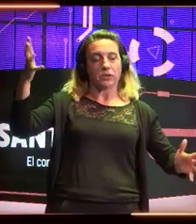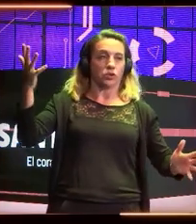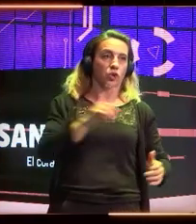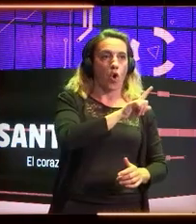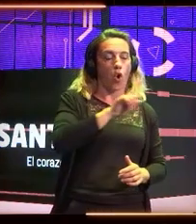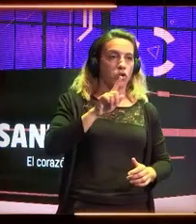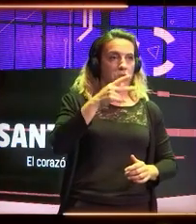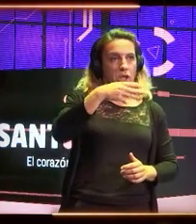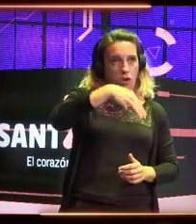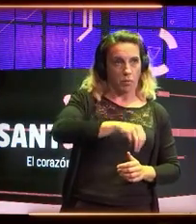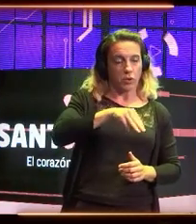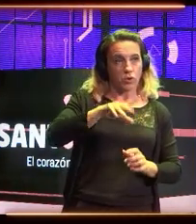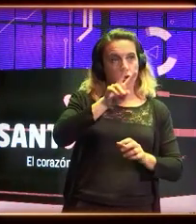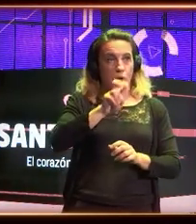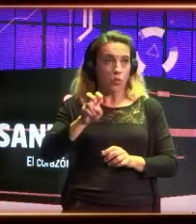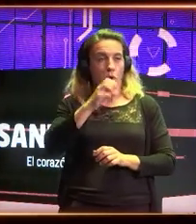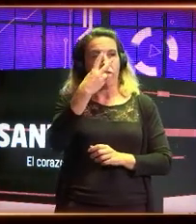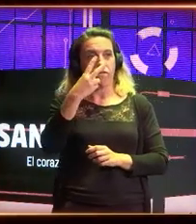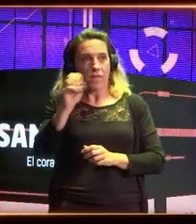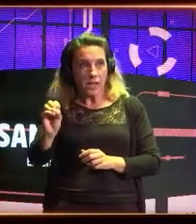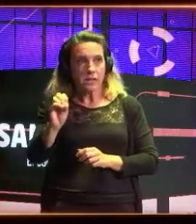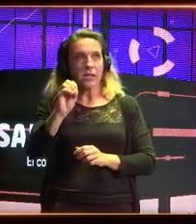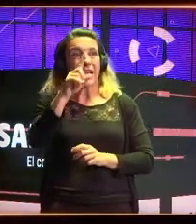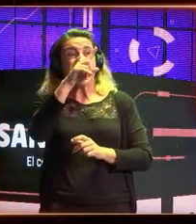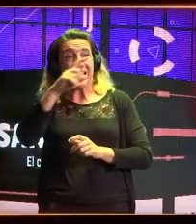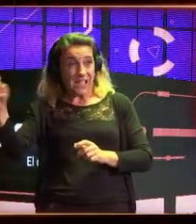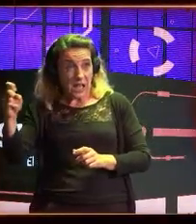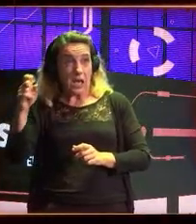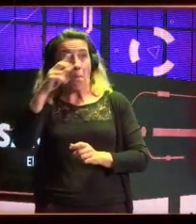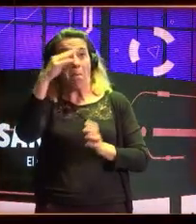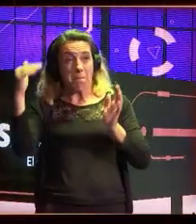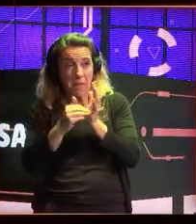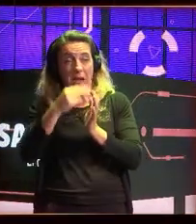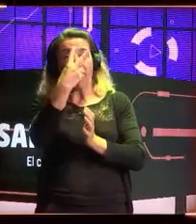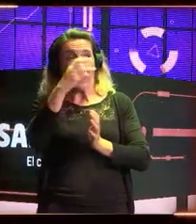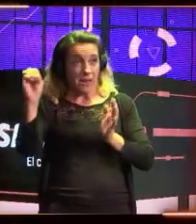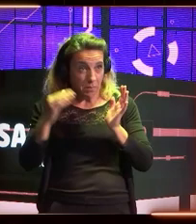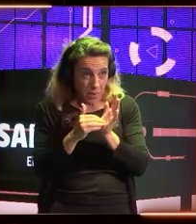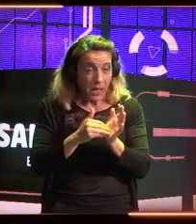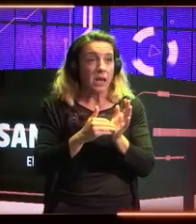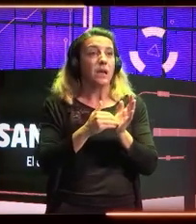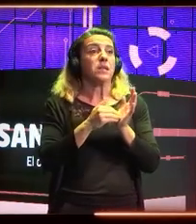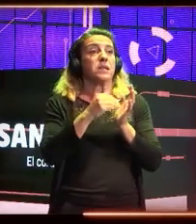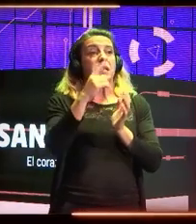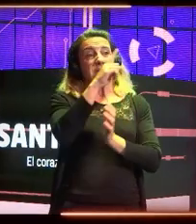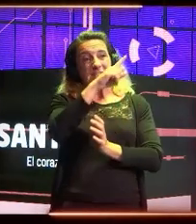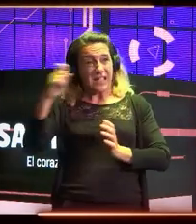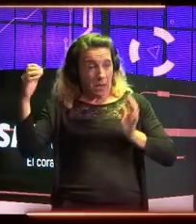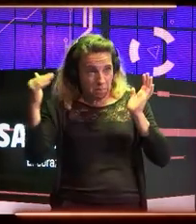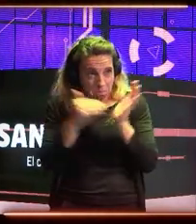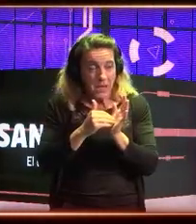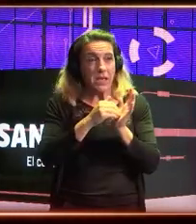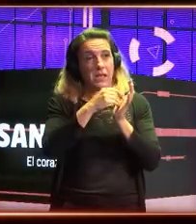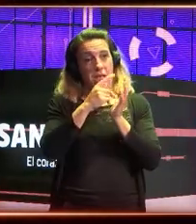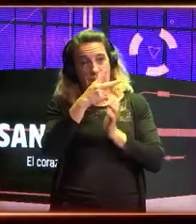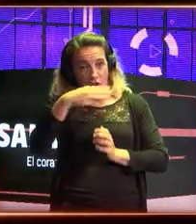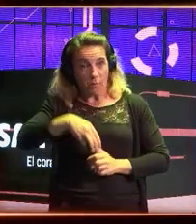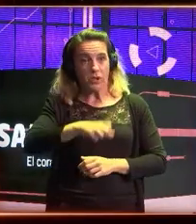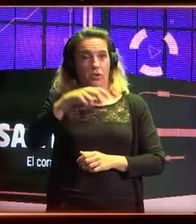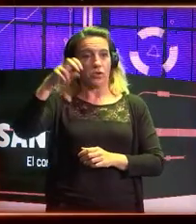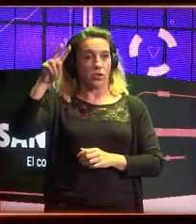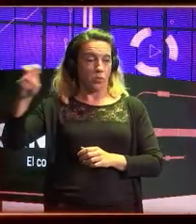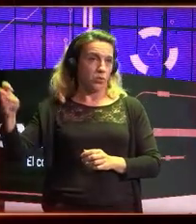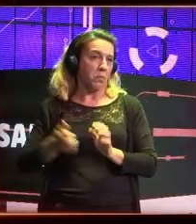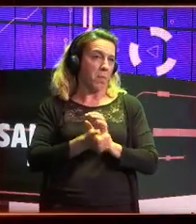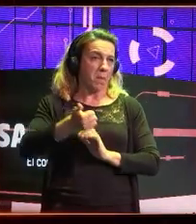km por segundo a 20 km por segundo 100 km por segundo 1000 km por segundo 20,000 km por segundo 100000 km por segundo para el momento que la